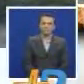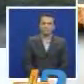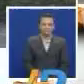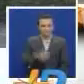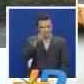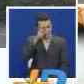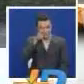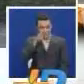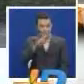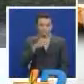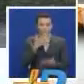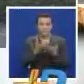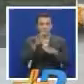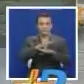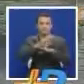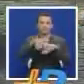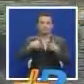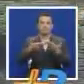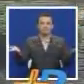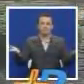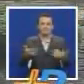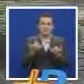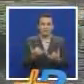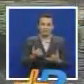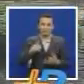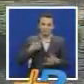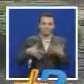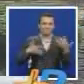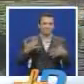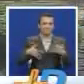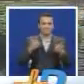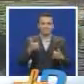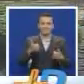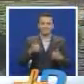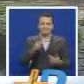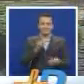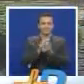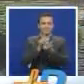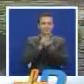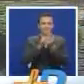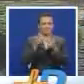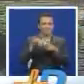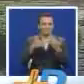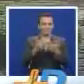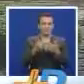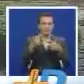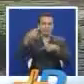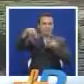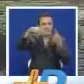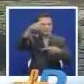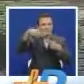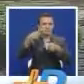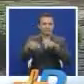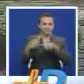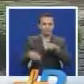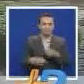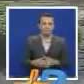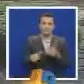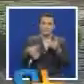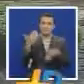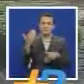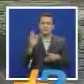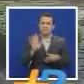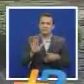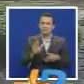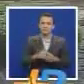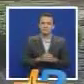Fernanda y muy buenas tardes para todos, es un verdadero placer estar de nuevo con ustedes aquí en las notas del entretenimiento. Comenzamos con el sentido homenaje